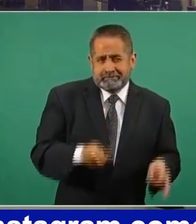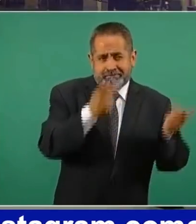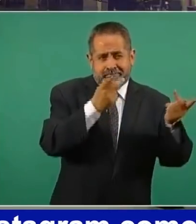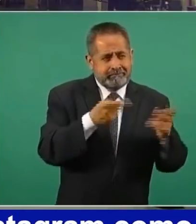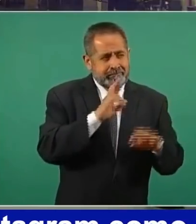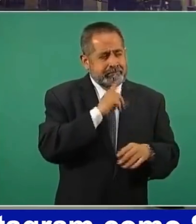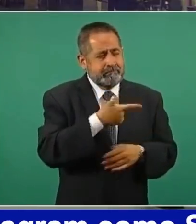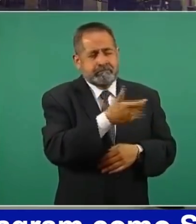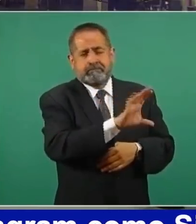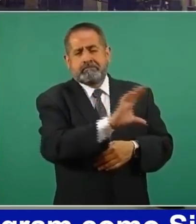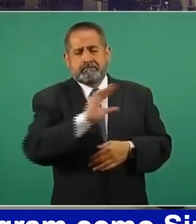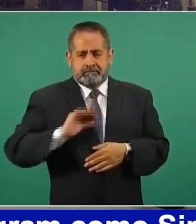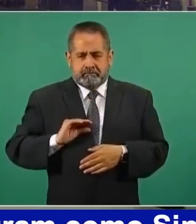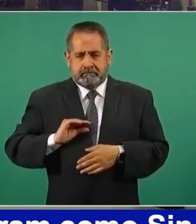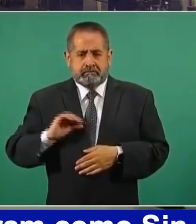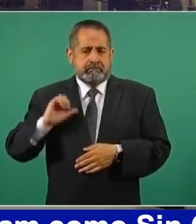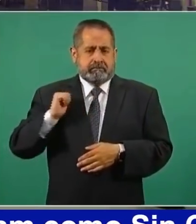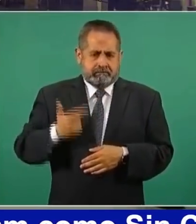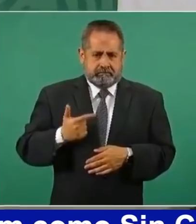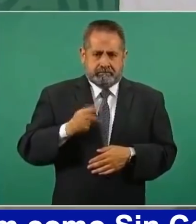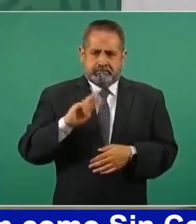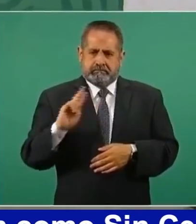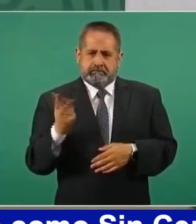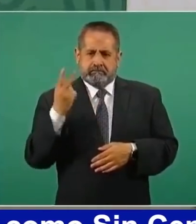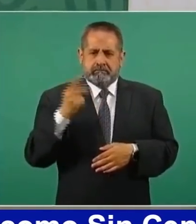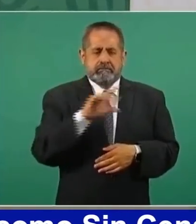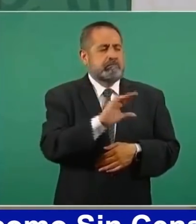si las vendíamos